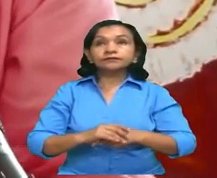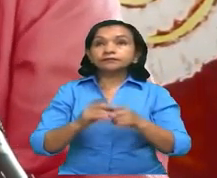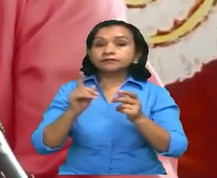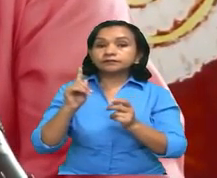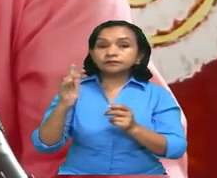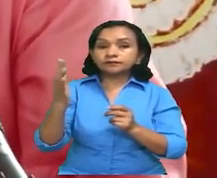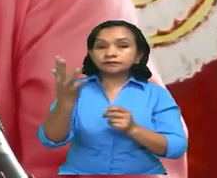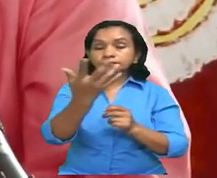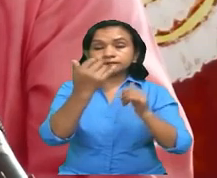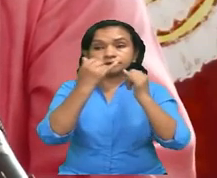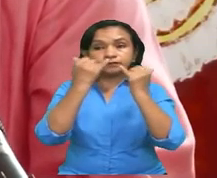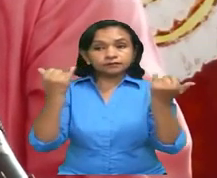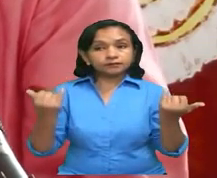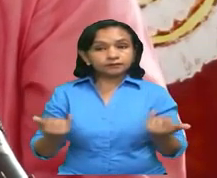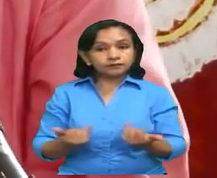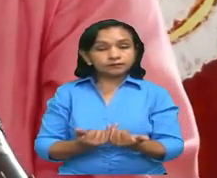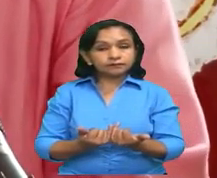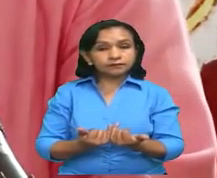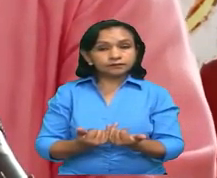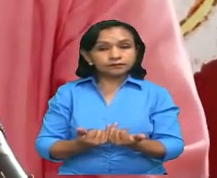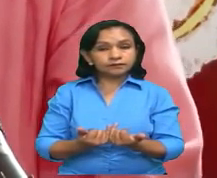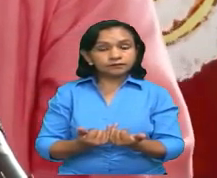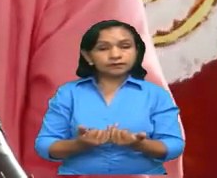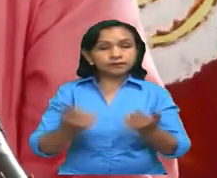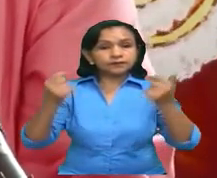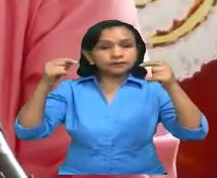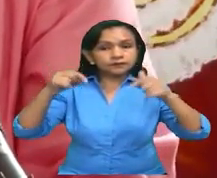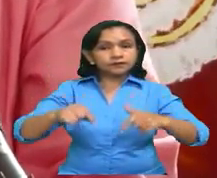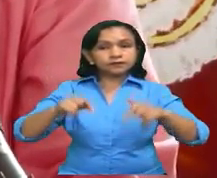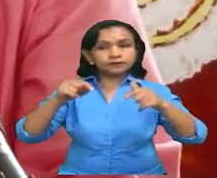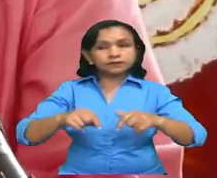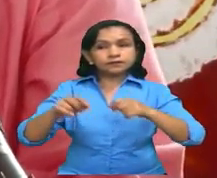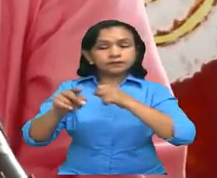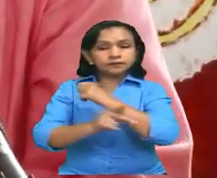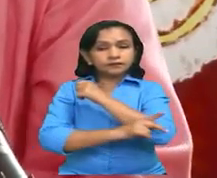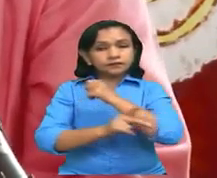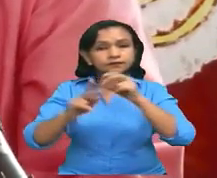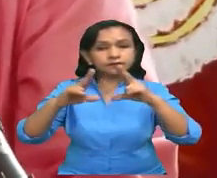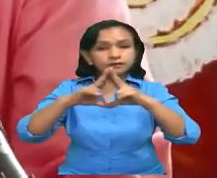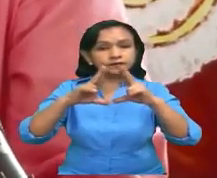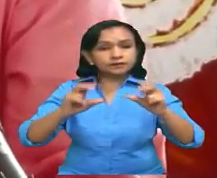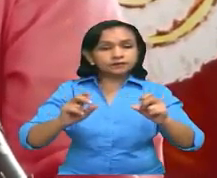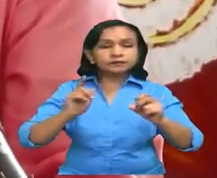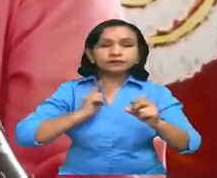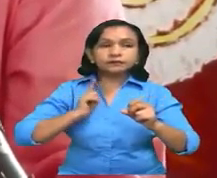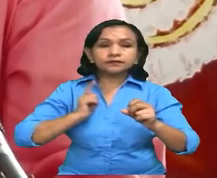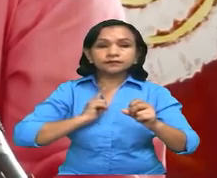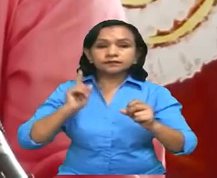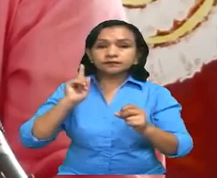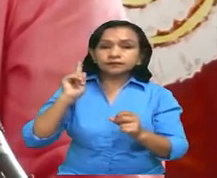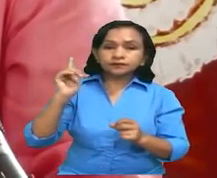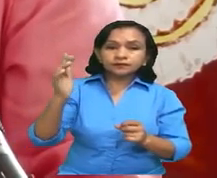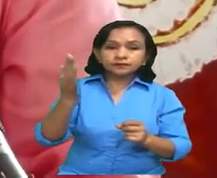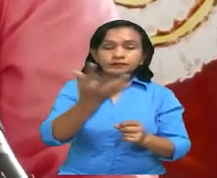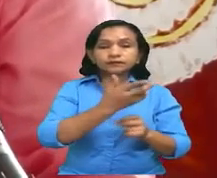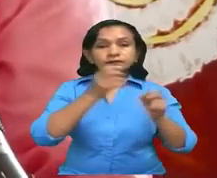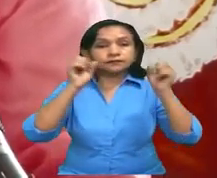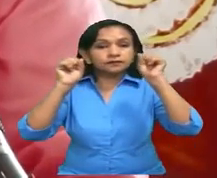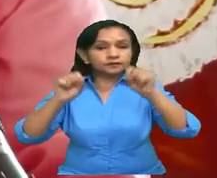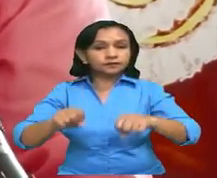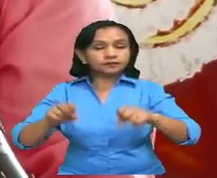Superamos desde hace muchos años la cifra de más de millón y medio de turistas que nos visitaban en Nicaragua.